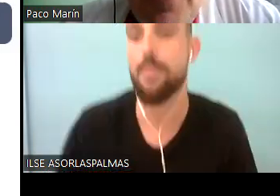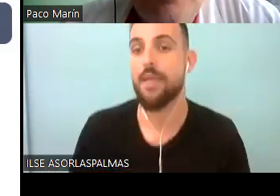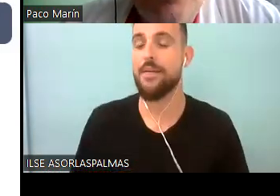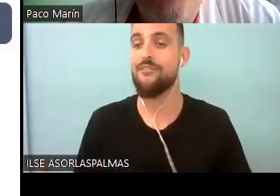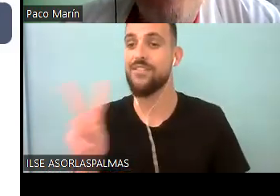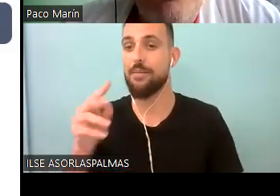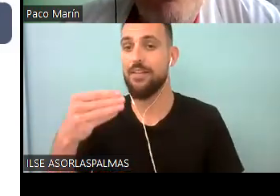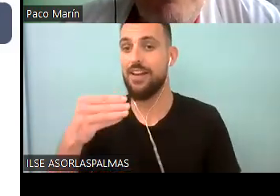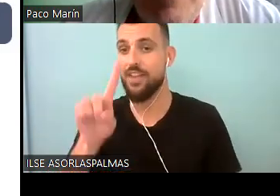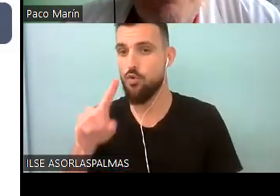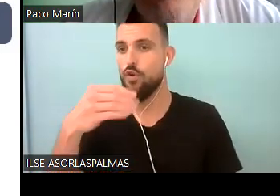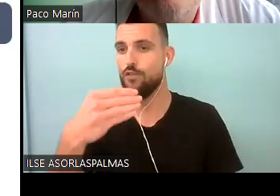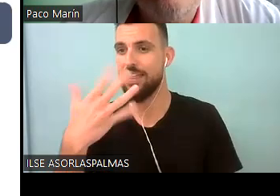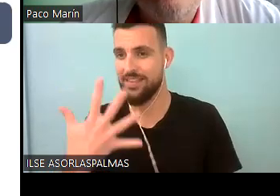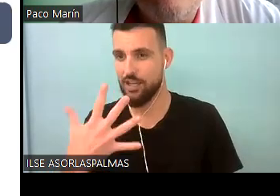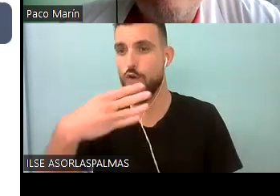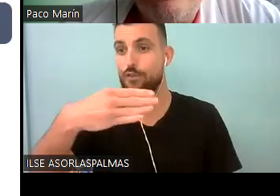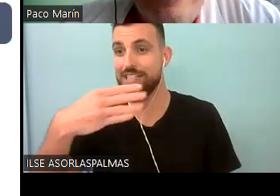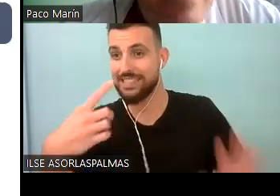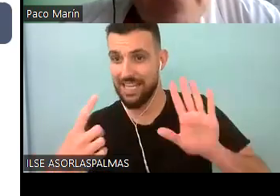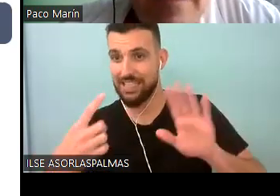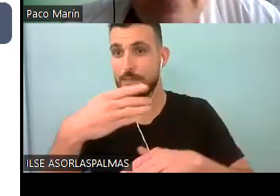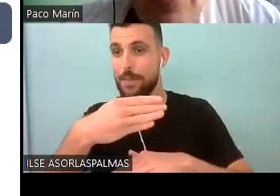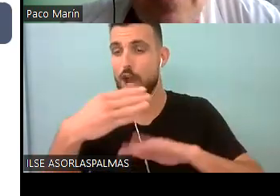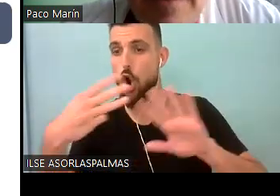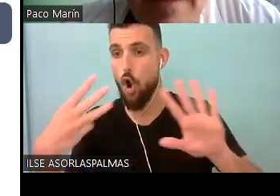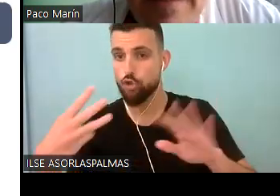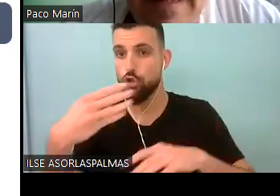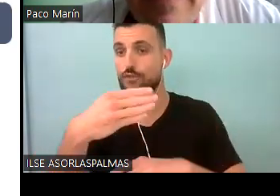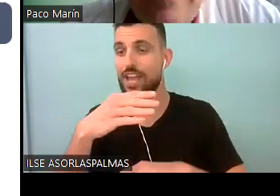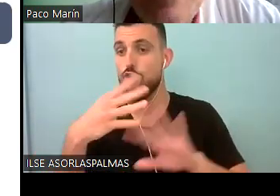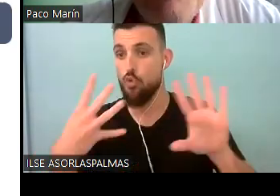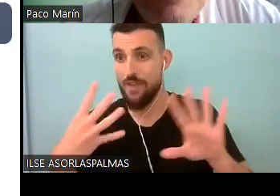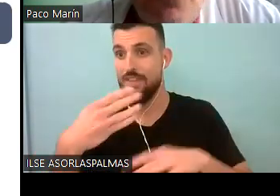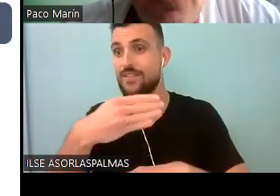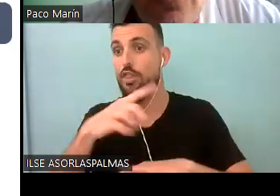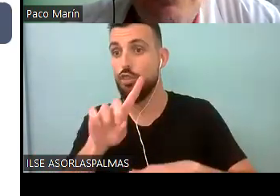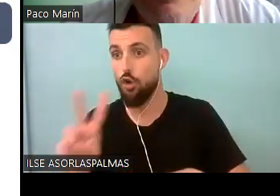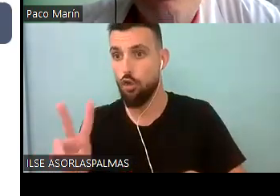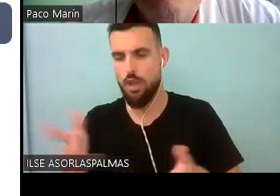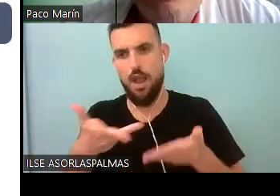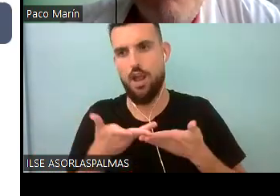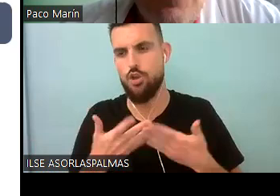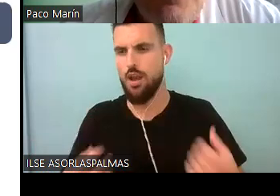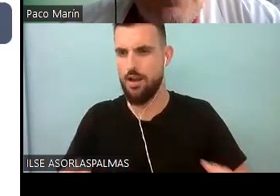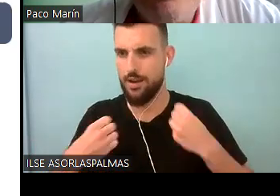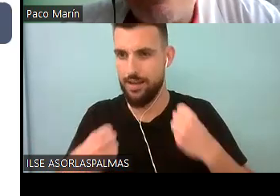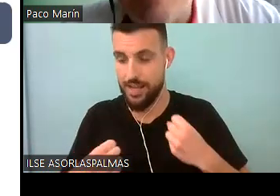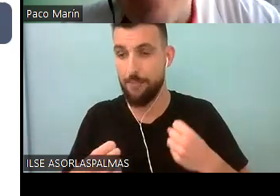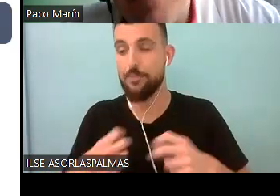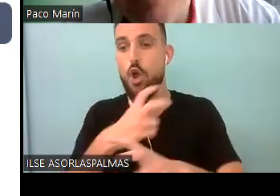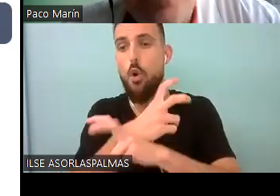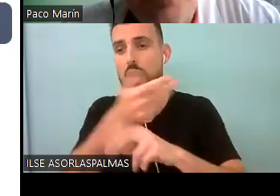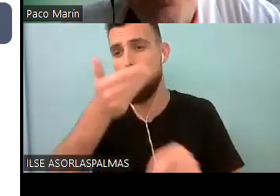B5, B6, B8, B9 y B12, eran esenciales a la hora de obtener energía. A nivel de hueso tienen menor importancia.